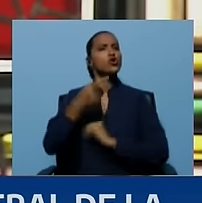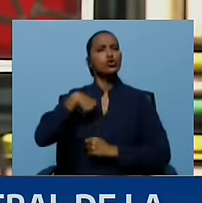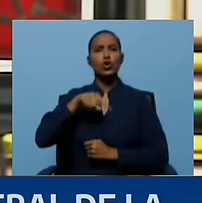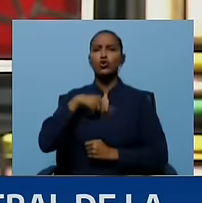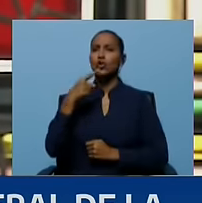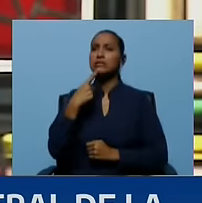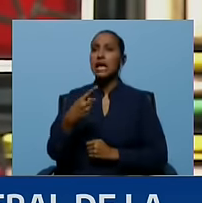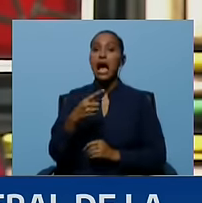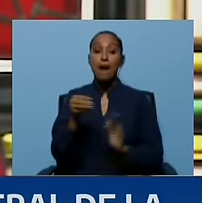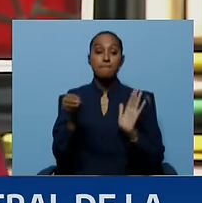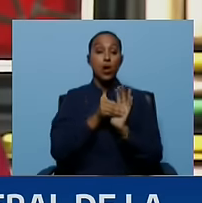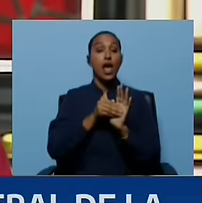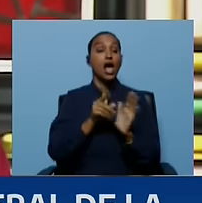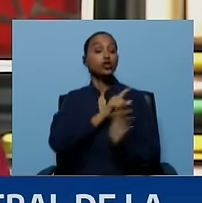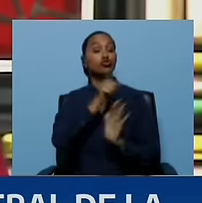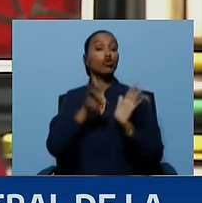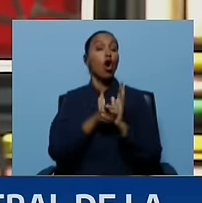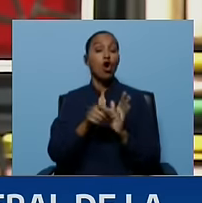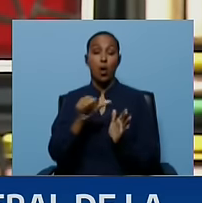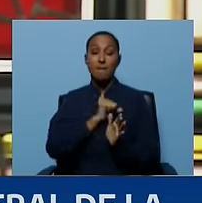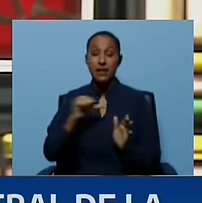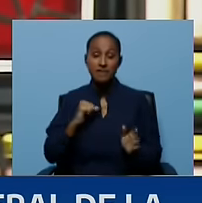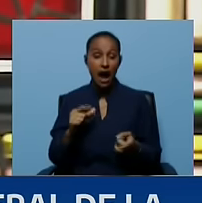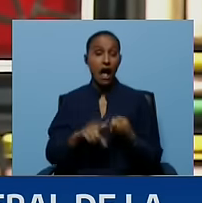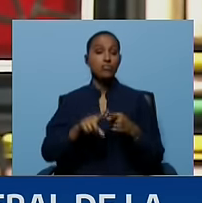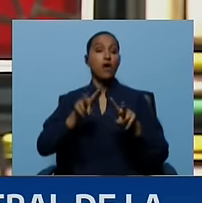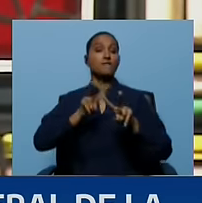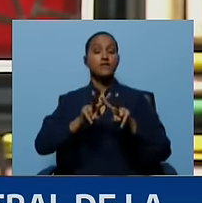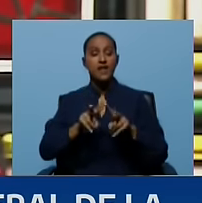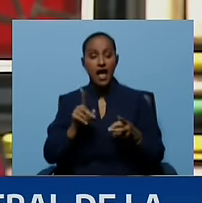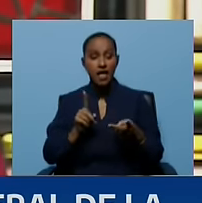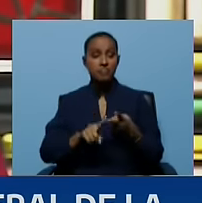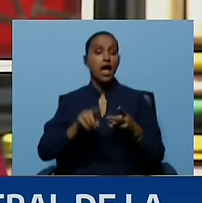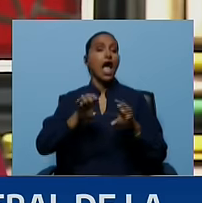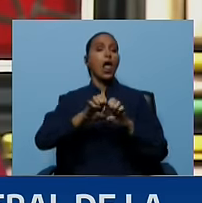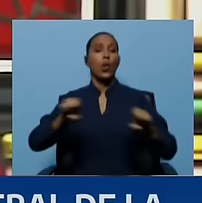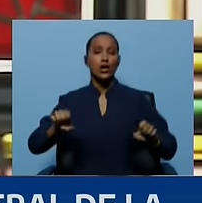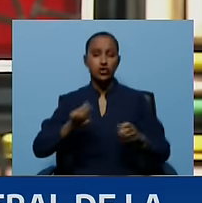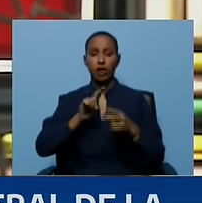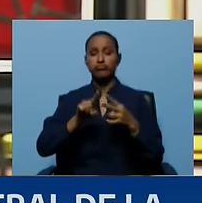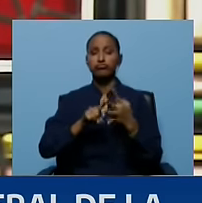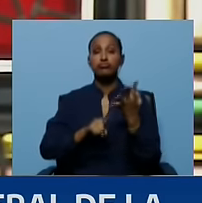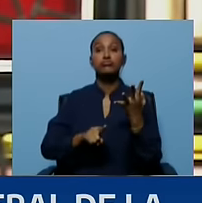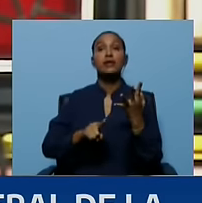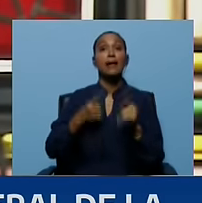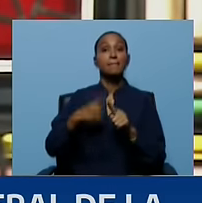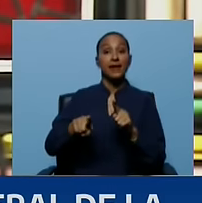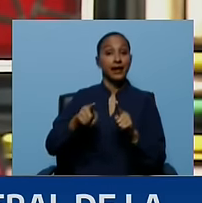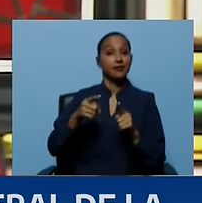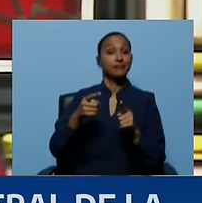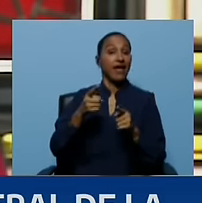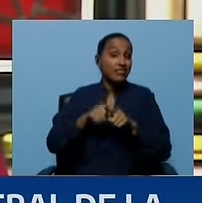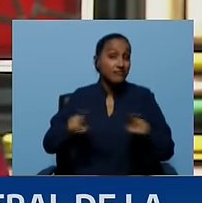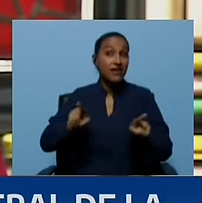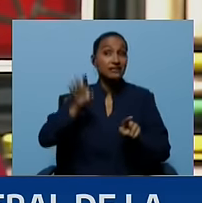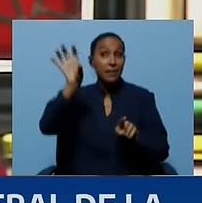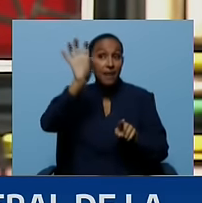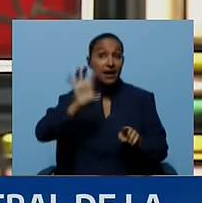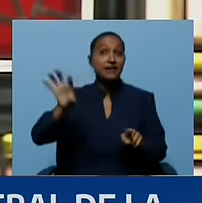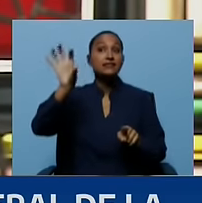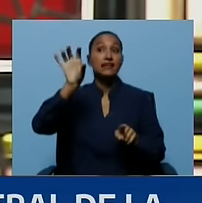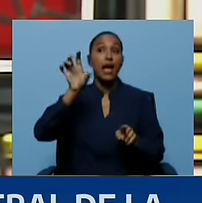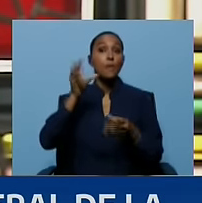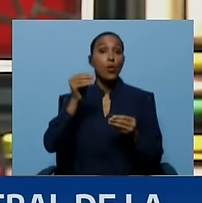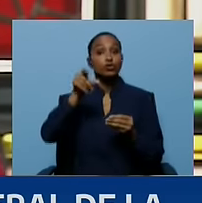que no plantea privatizar la educación, a diferencia de otros países donde hoy los gobiernos están despojando de las reivindicaciones,